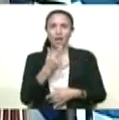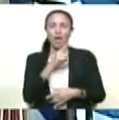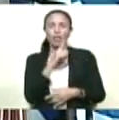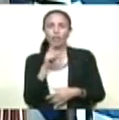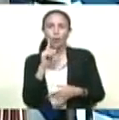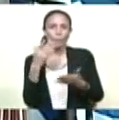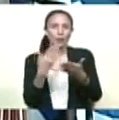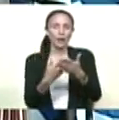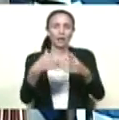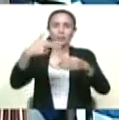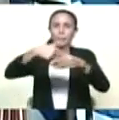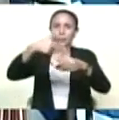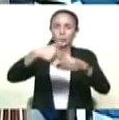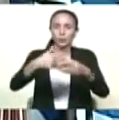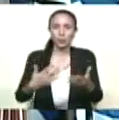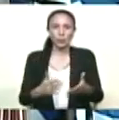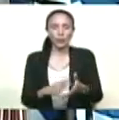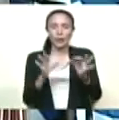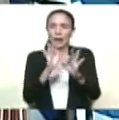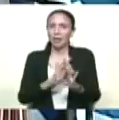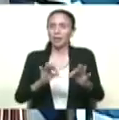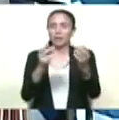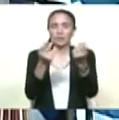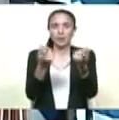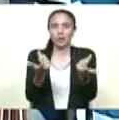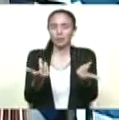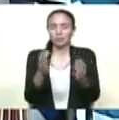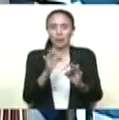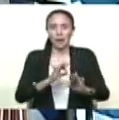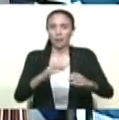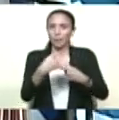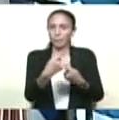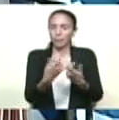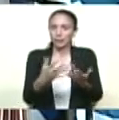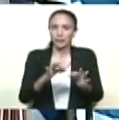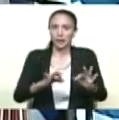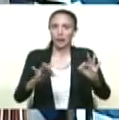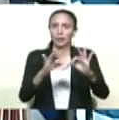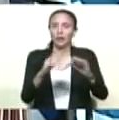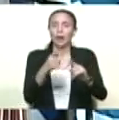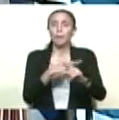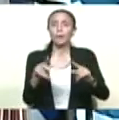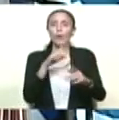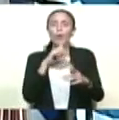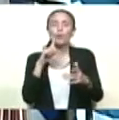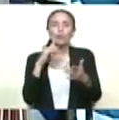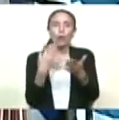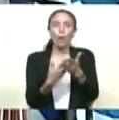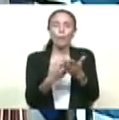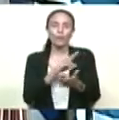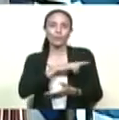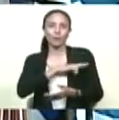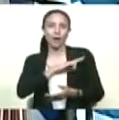donde no tuvo que ver ningún capital saudí allí pero ese fue el nombre de fachada para cometer este desfalco